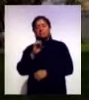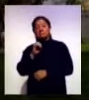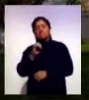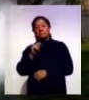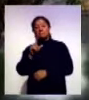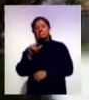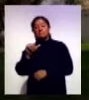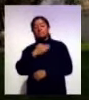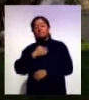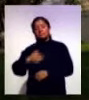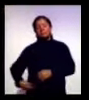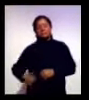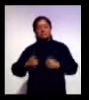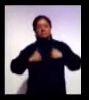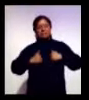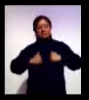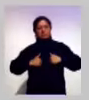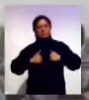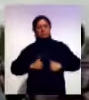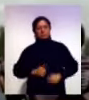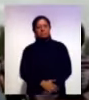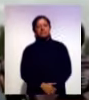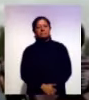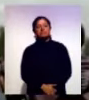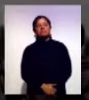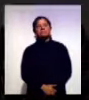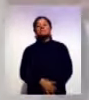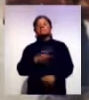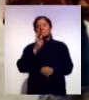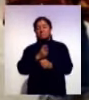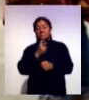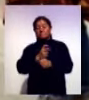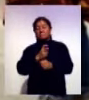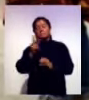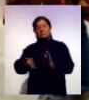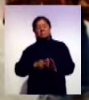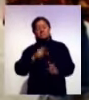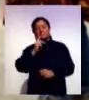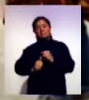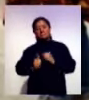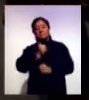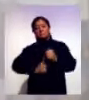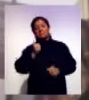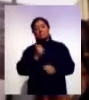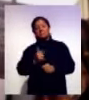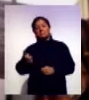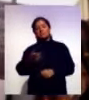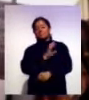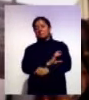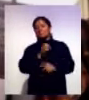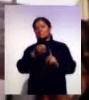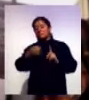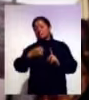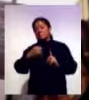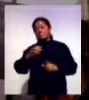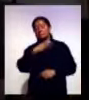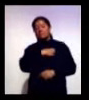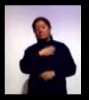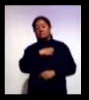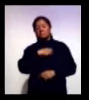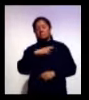del municipio de Santa Ana, Chautempan. Y es que, por segundo año consecutivo, los organizadores de Corona Capital, uno de los festivales de rock